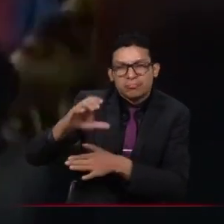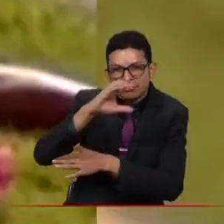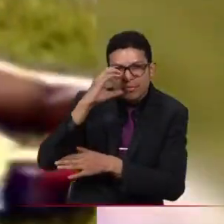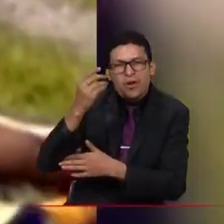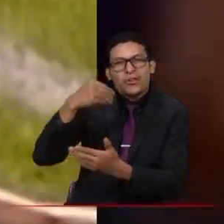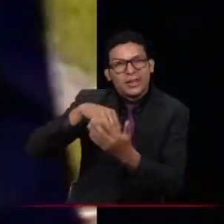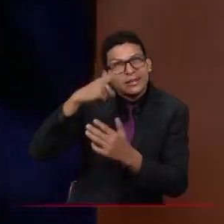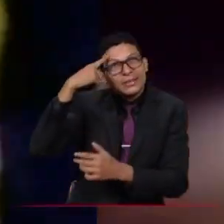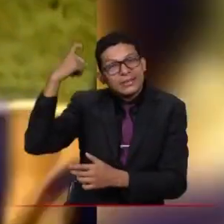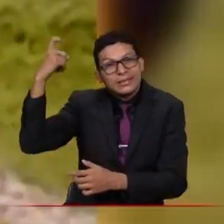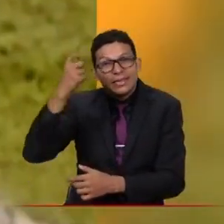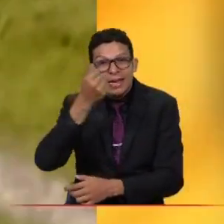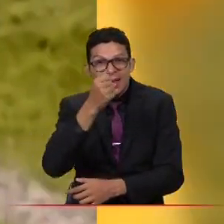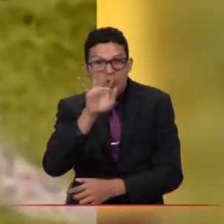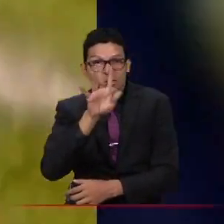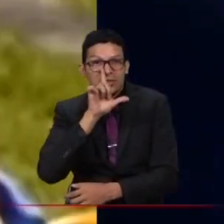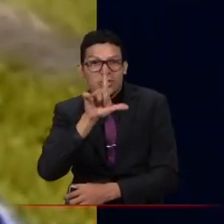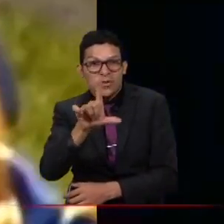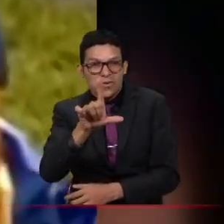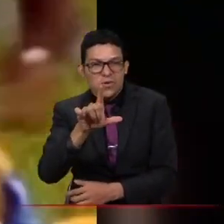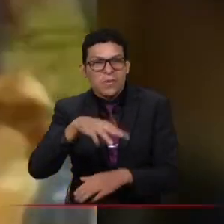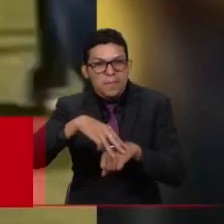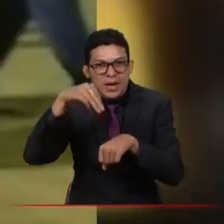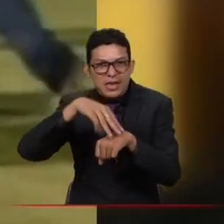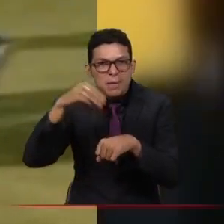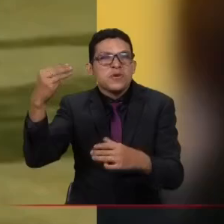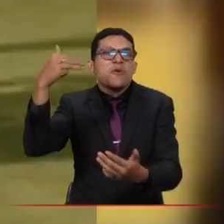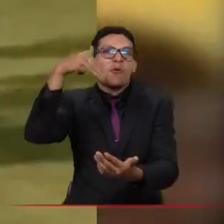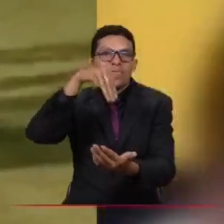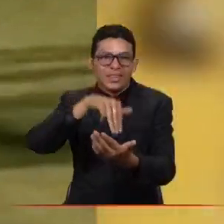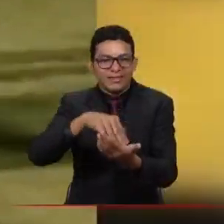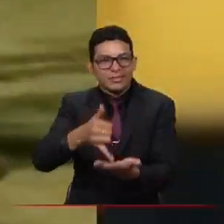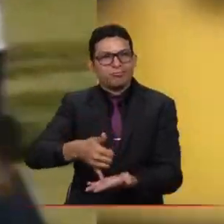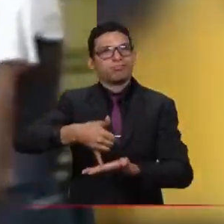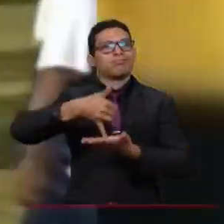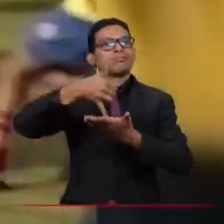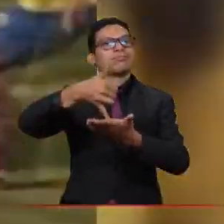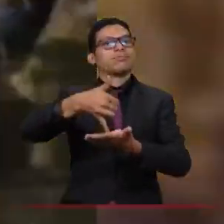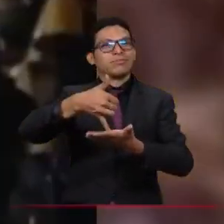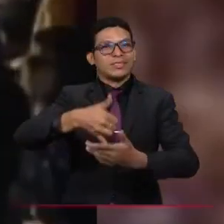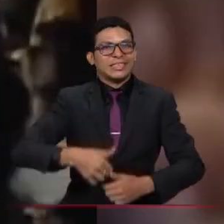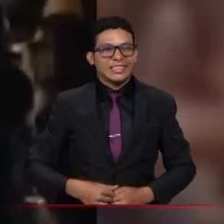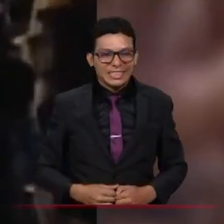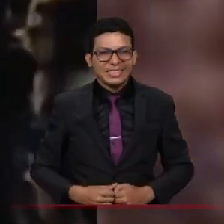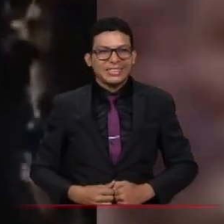soñamos este 14 de julio en Miami con volver a levantar el trofeo del continente.